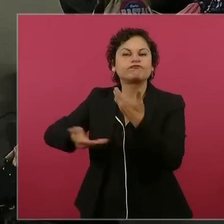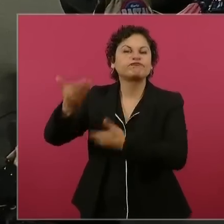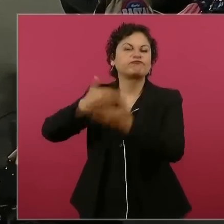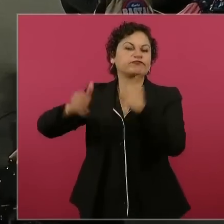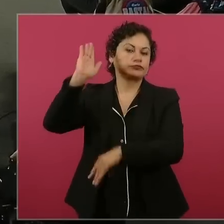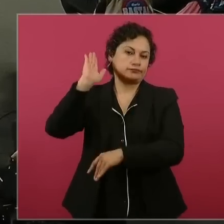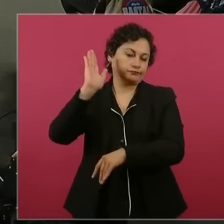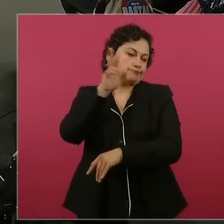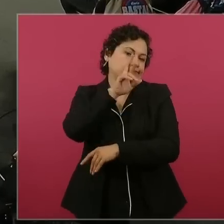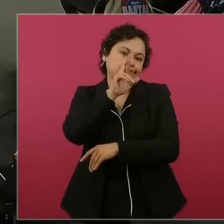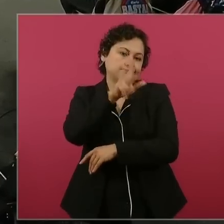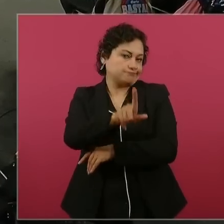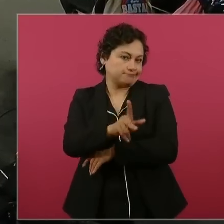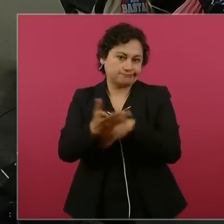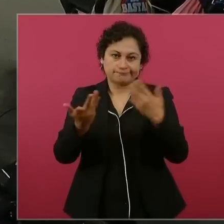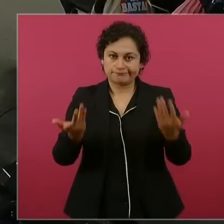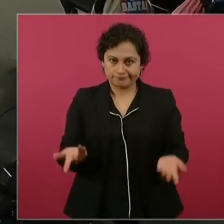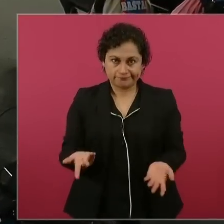el modelo nuestro,